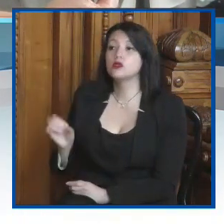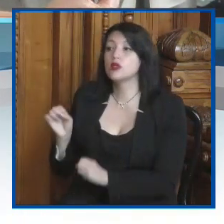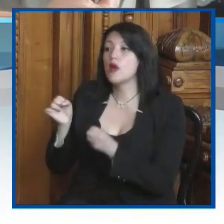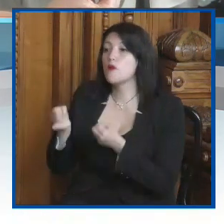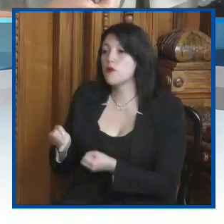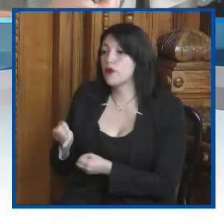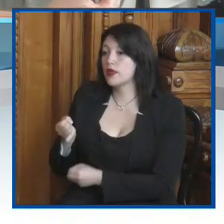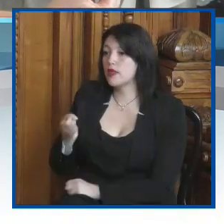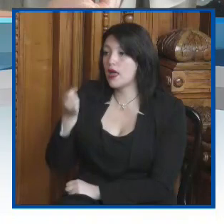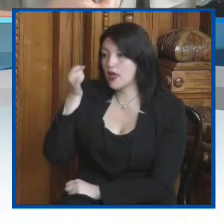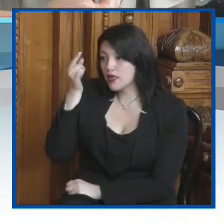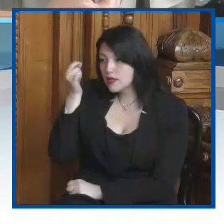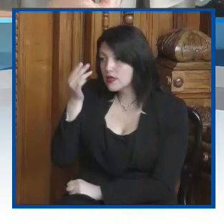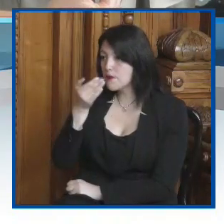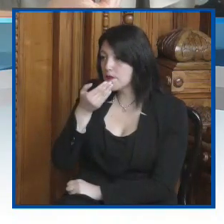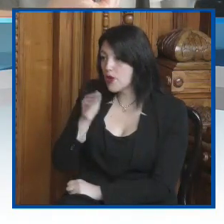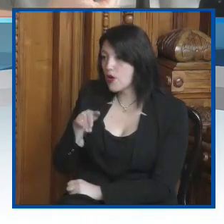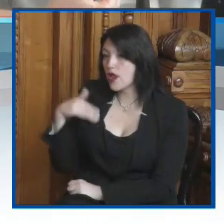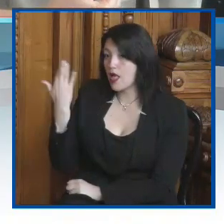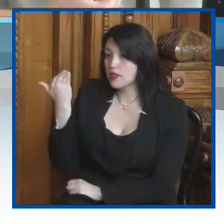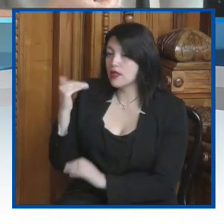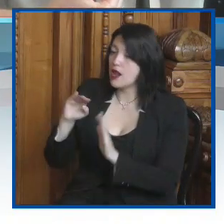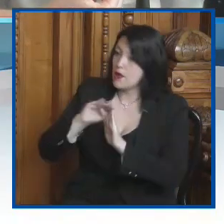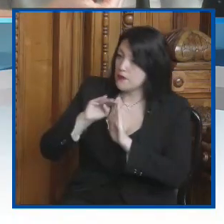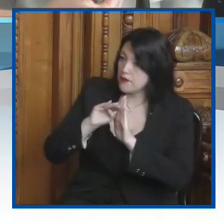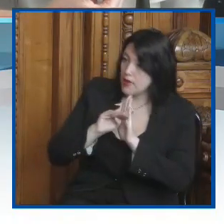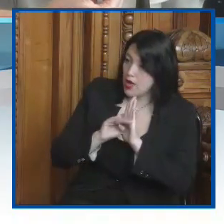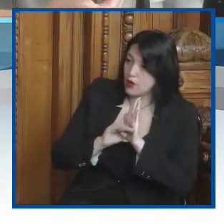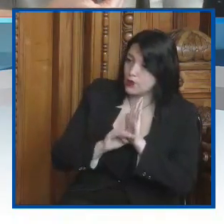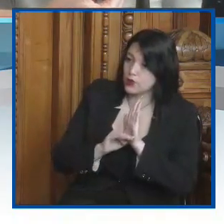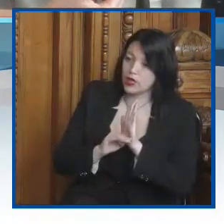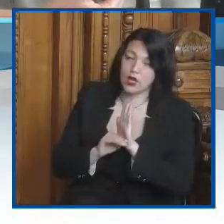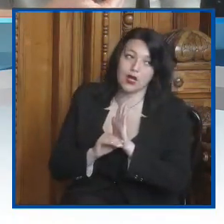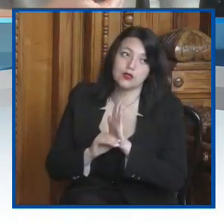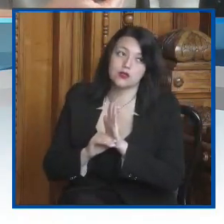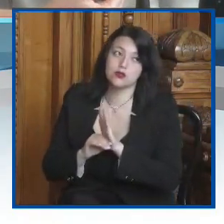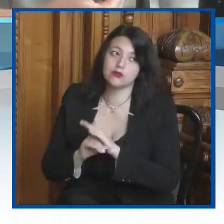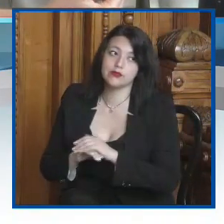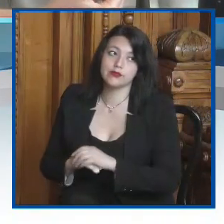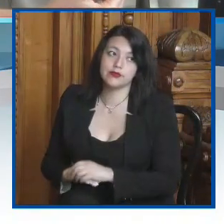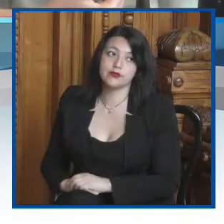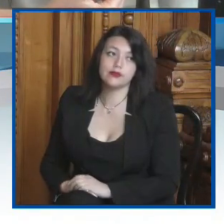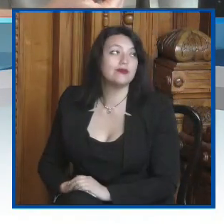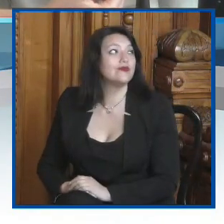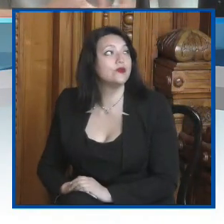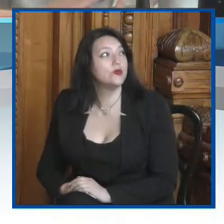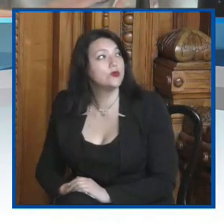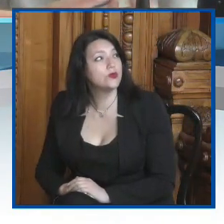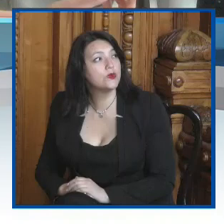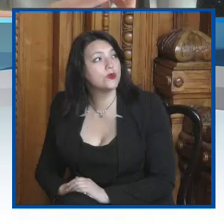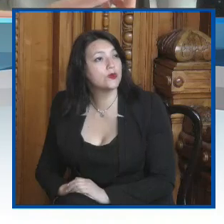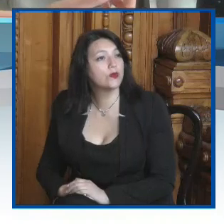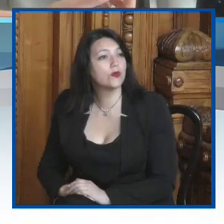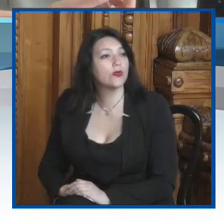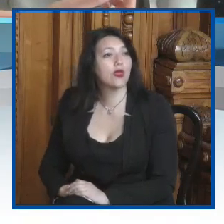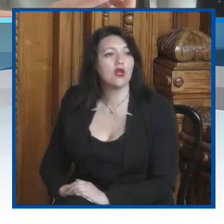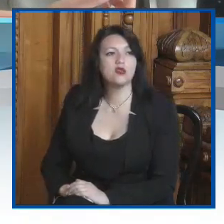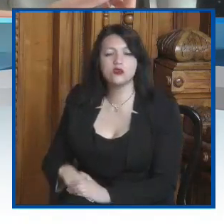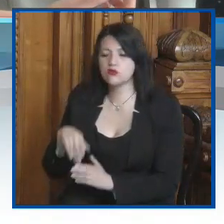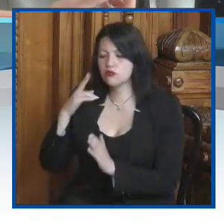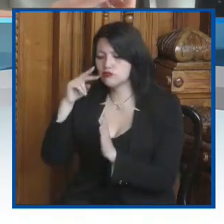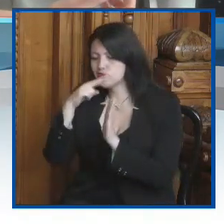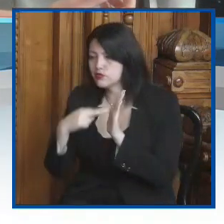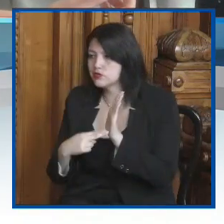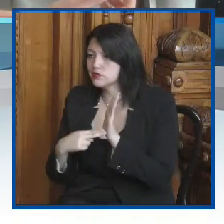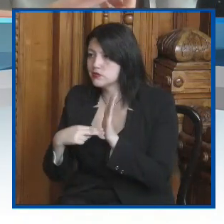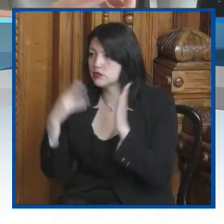información que necesite. Antes, por ejemplo, las pautas de conducta quedaban en dentro del texto, ahí. Nadie las encontraba, nadie las veía.